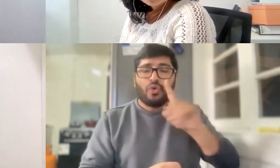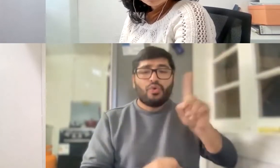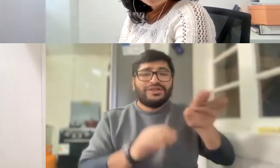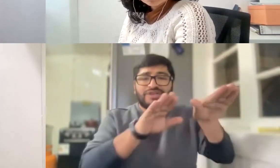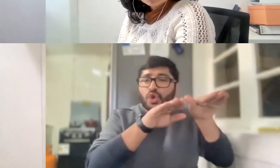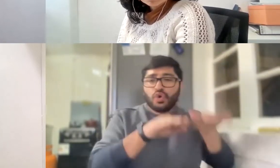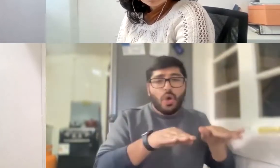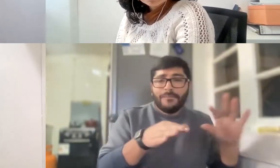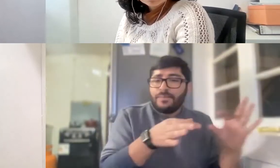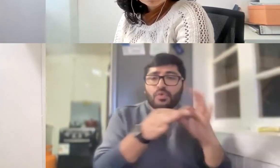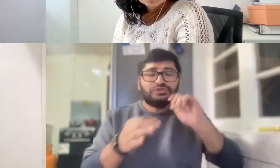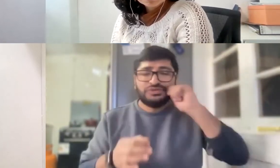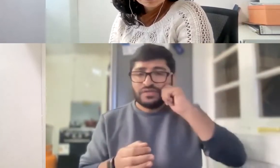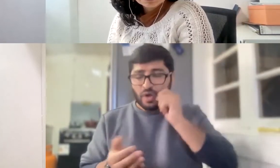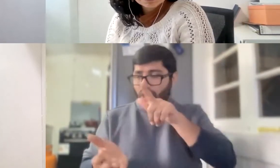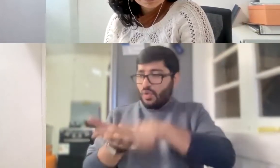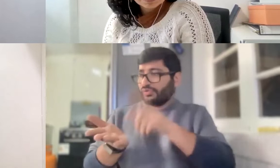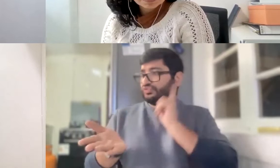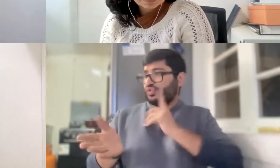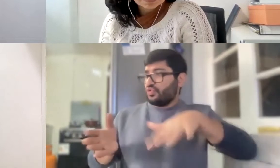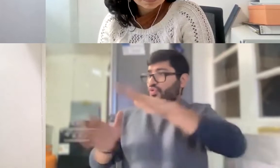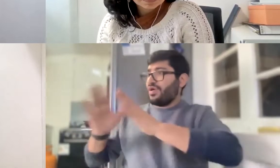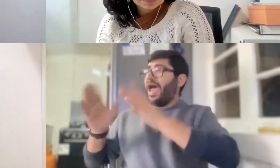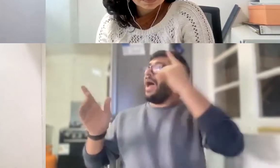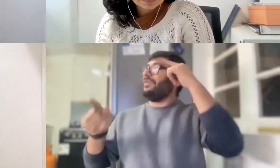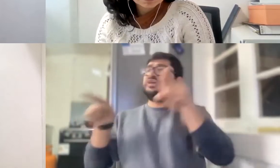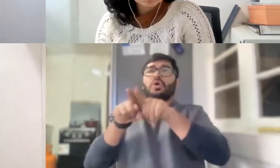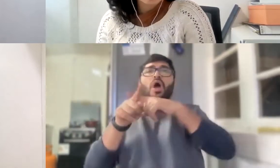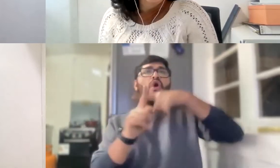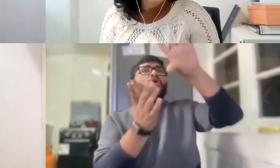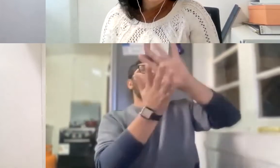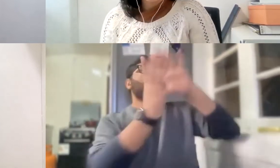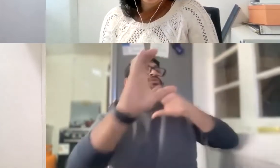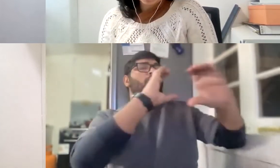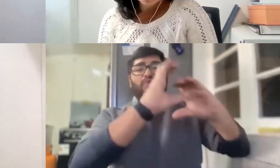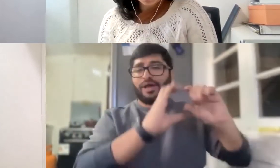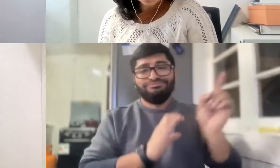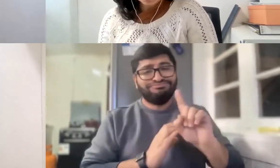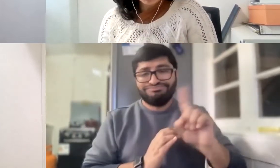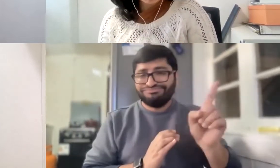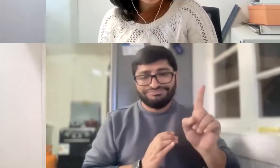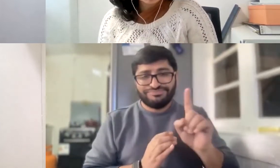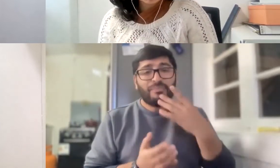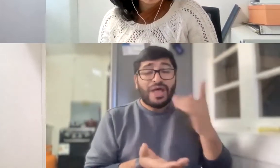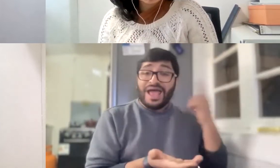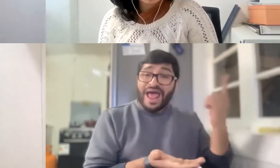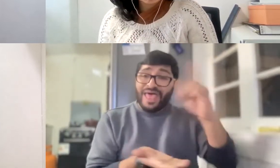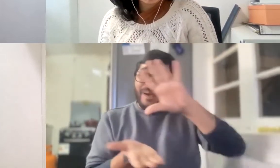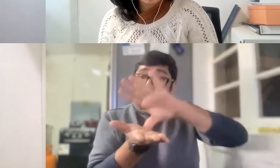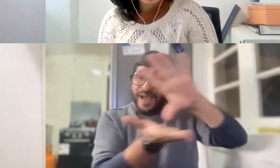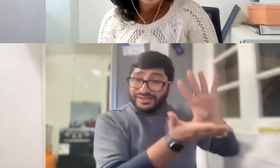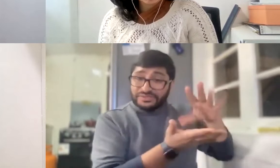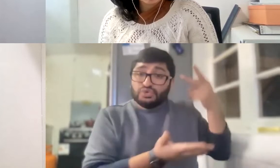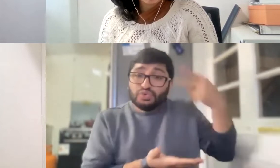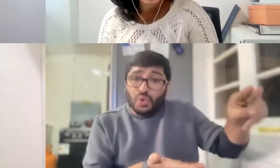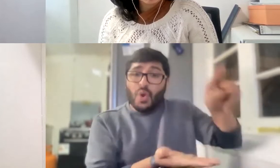y cada uno tiene su propia lengua. No es lo mismo el significado que se entiende acá de una seña con otro país. ¿Va a ser fácil